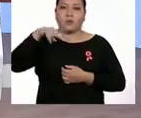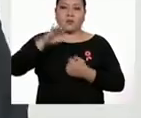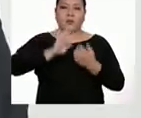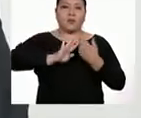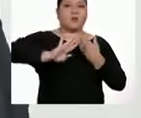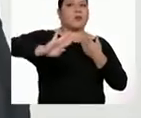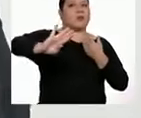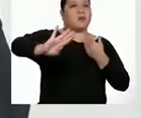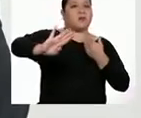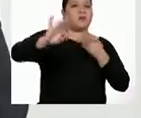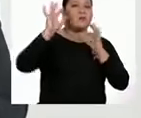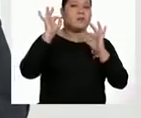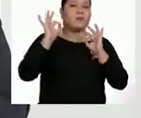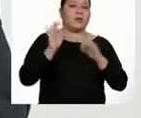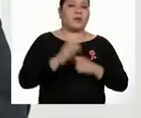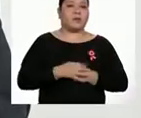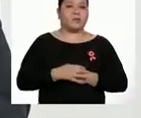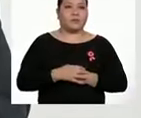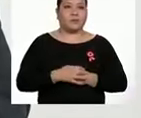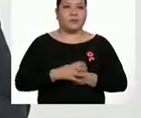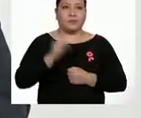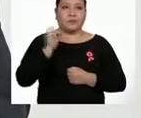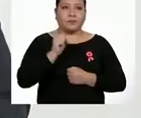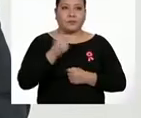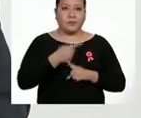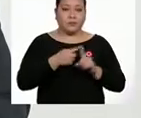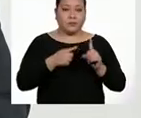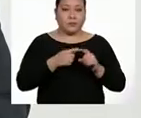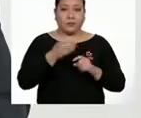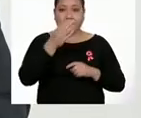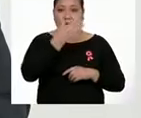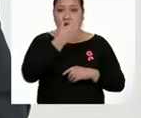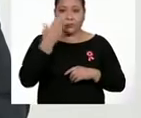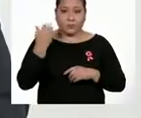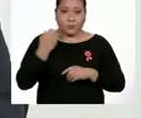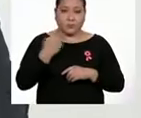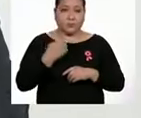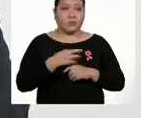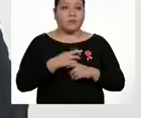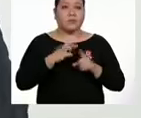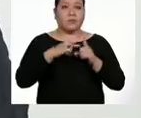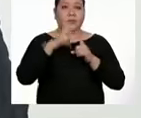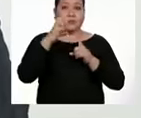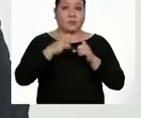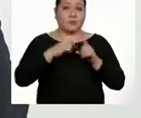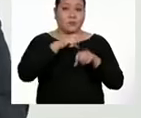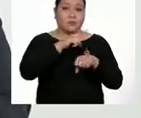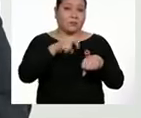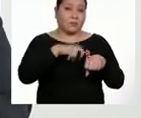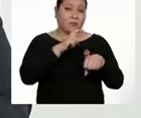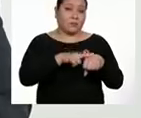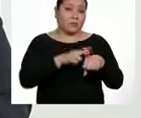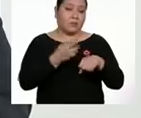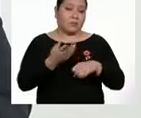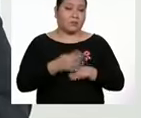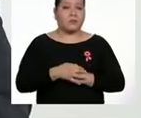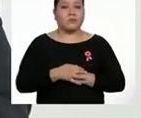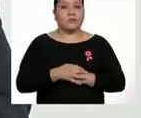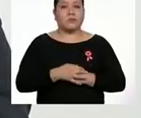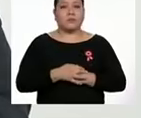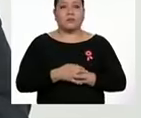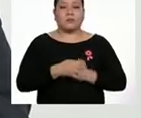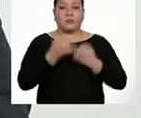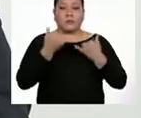de riesgo. Efectivamente, aunque siempre es recomendable tenerla dentro del rango normal.